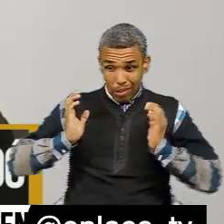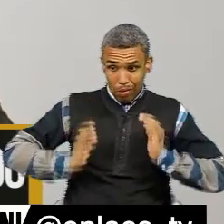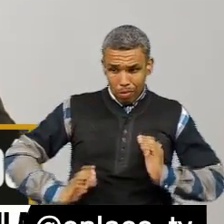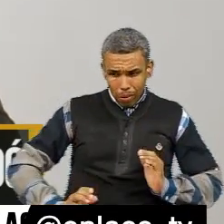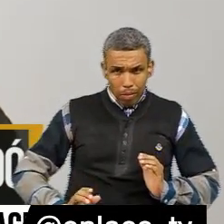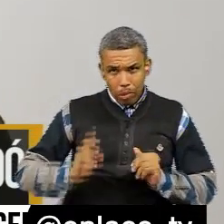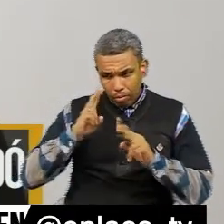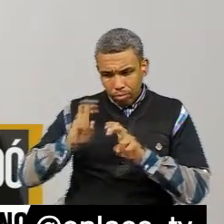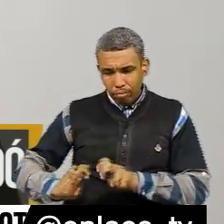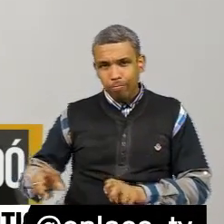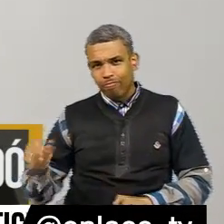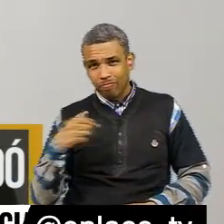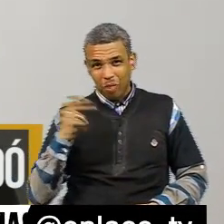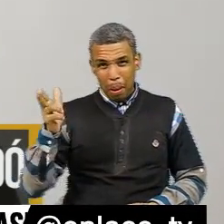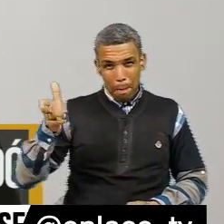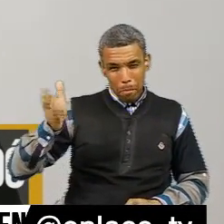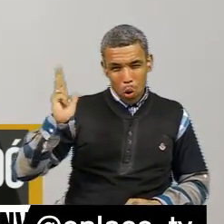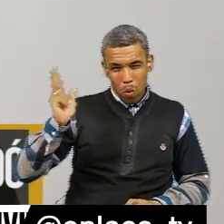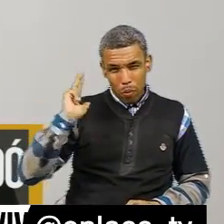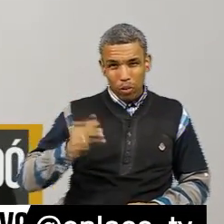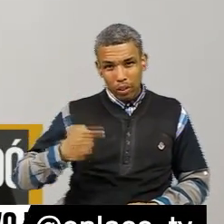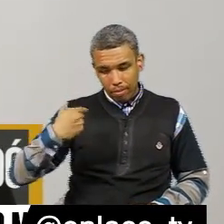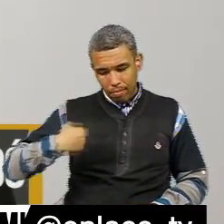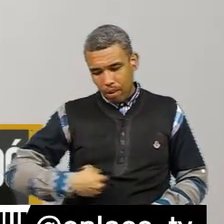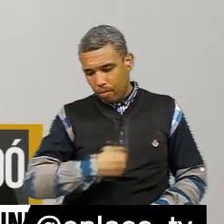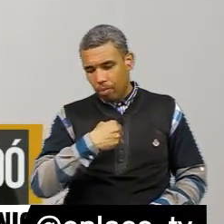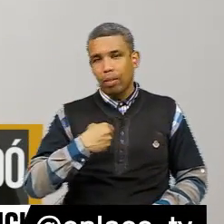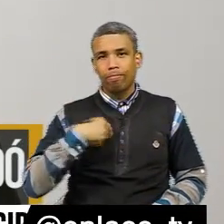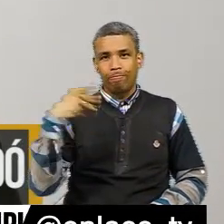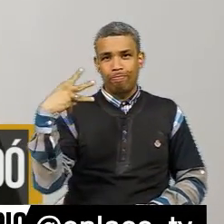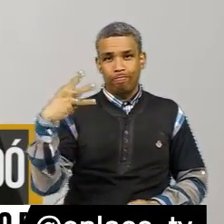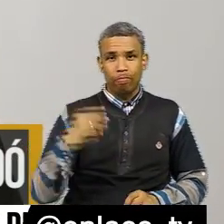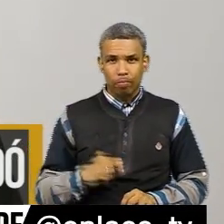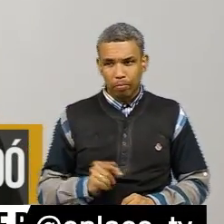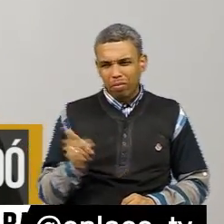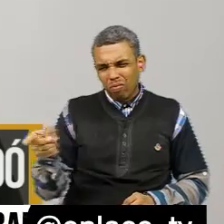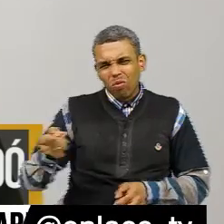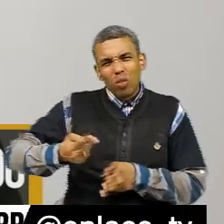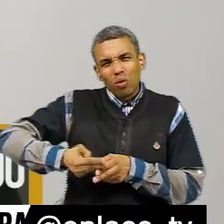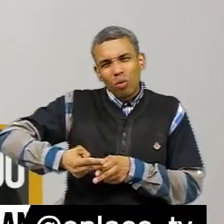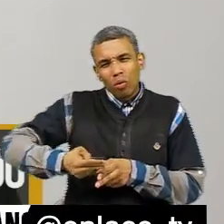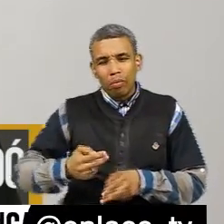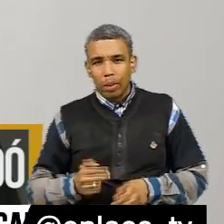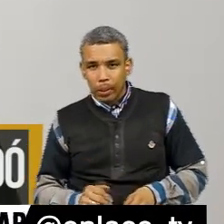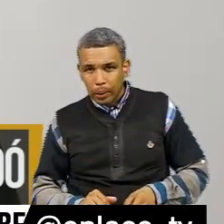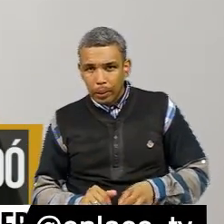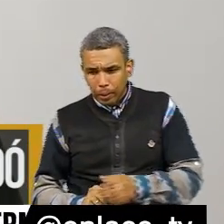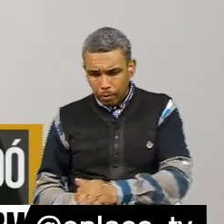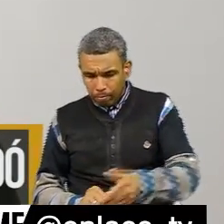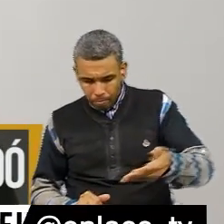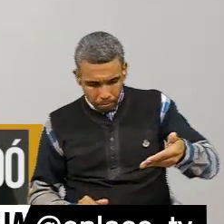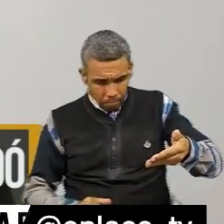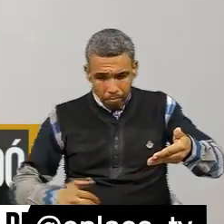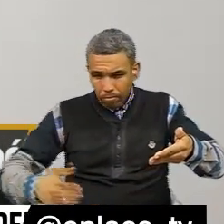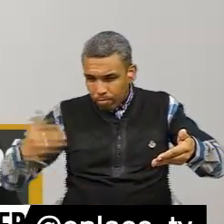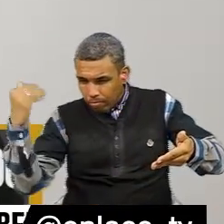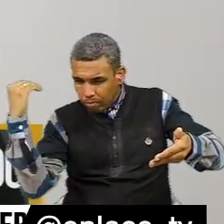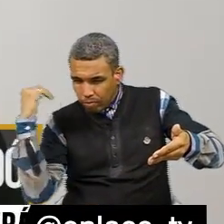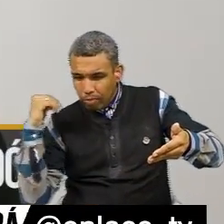Importante mencionar que esta persona ya había sido capturada, fue movilizada del bloque central